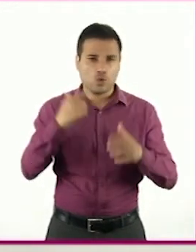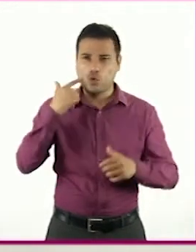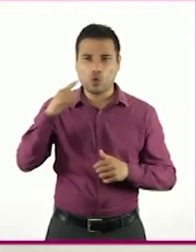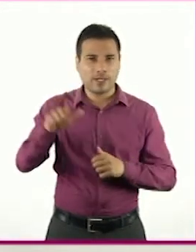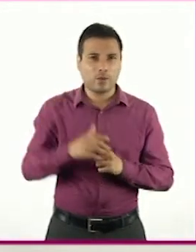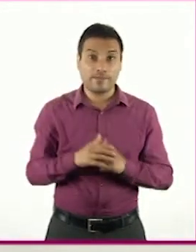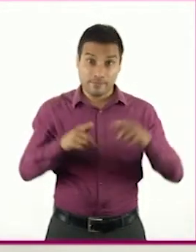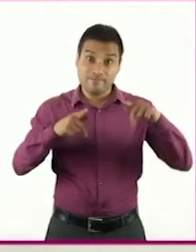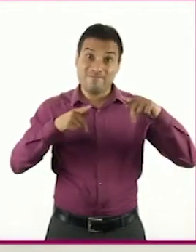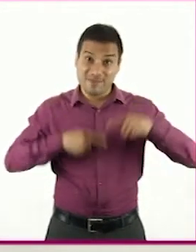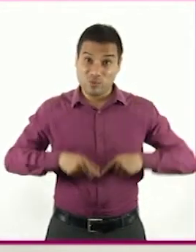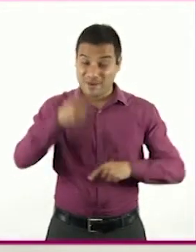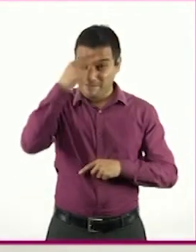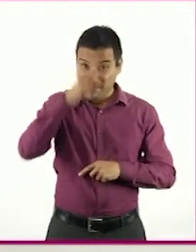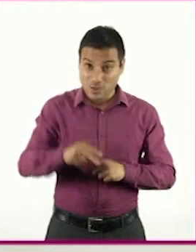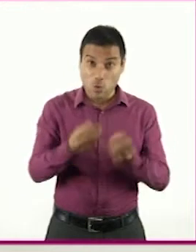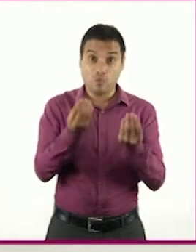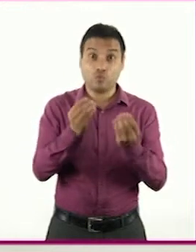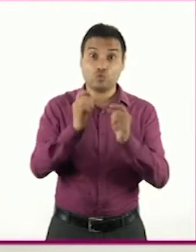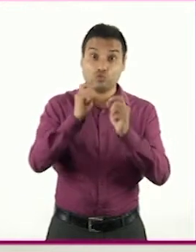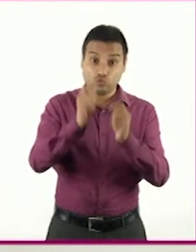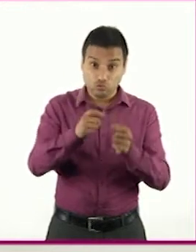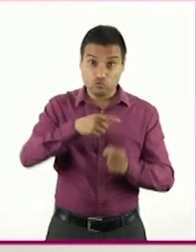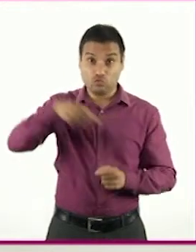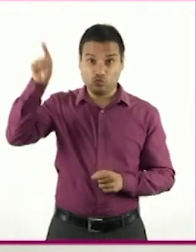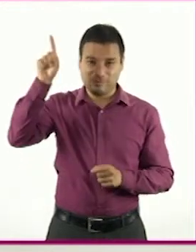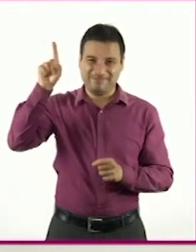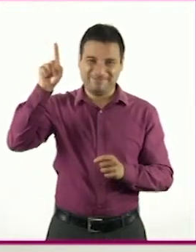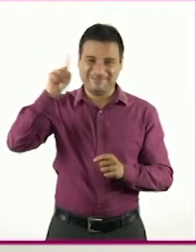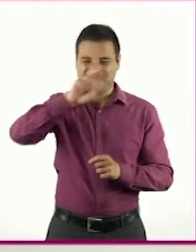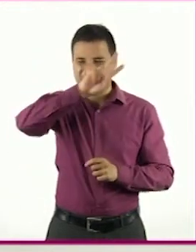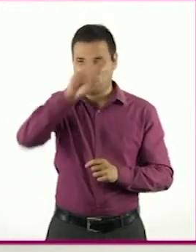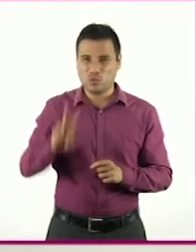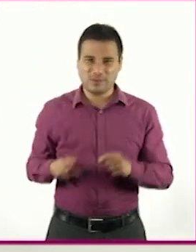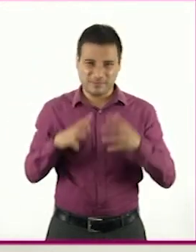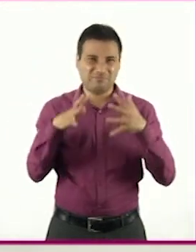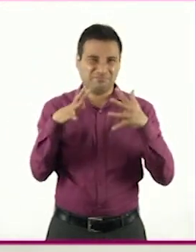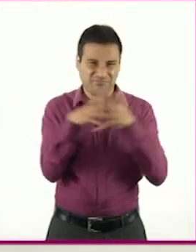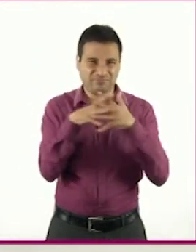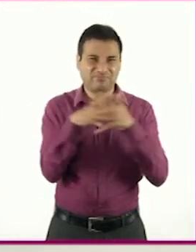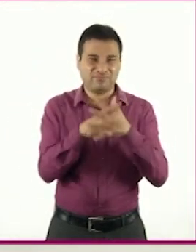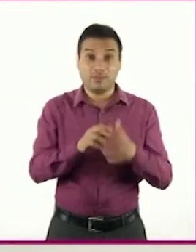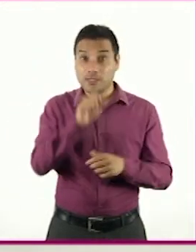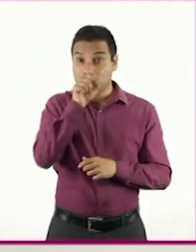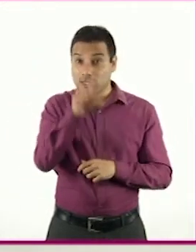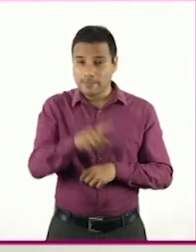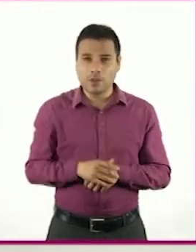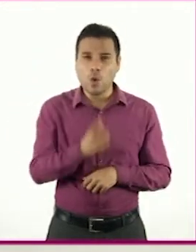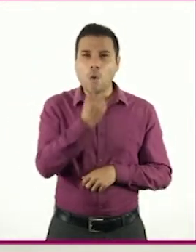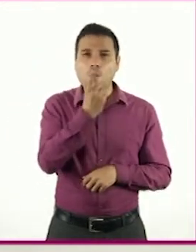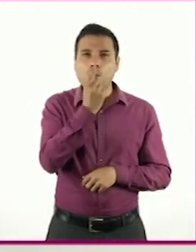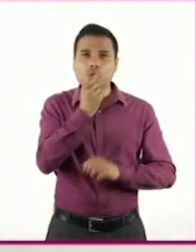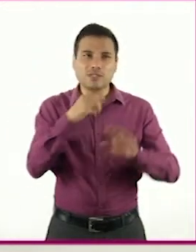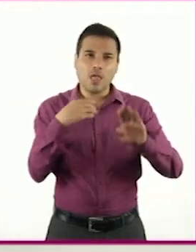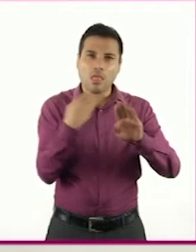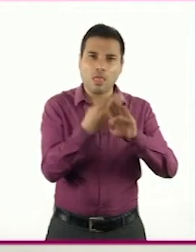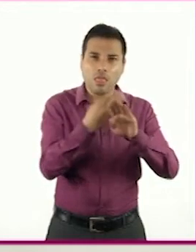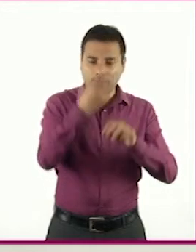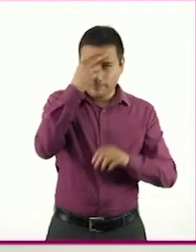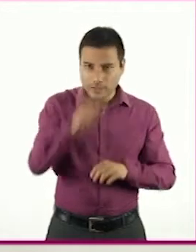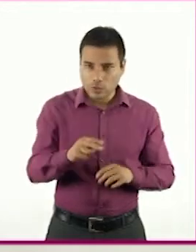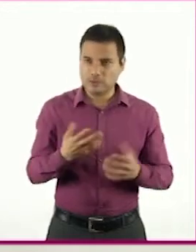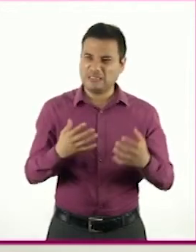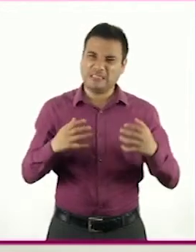habían sido enviados como soldados, y en contra de la brutalidad policíaca que se ejercía en algunos barrios